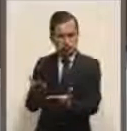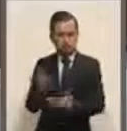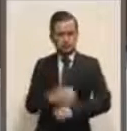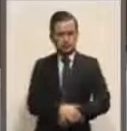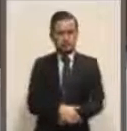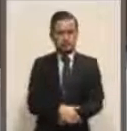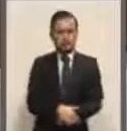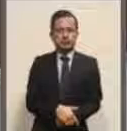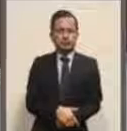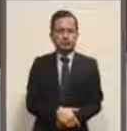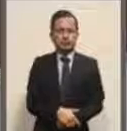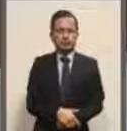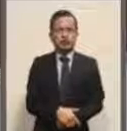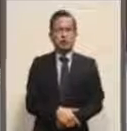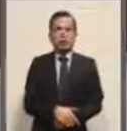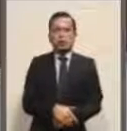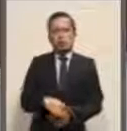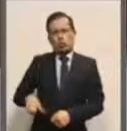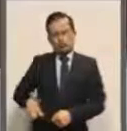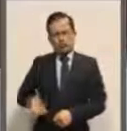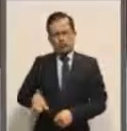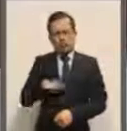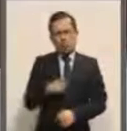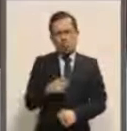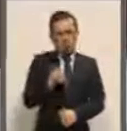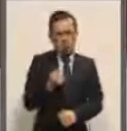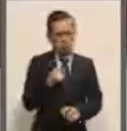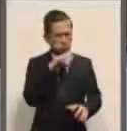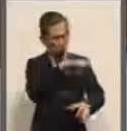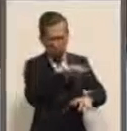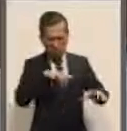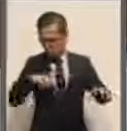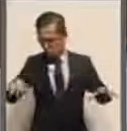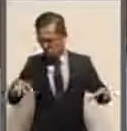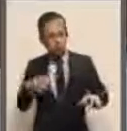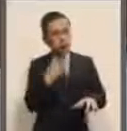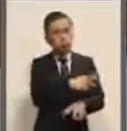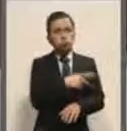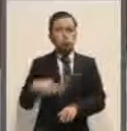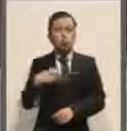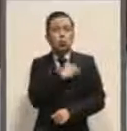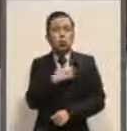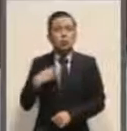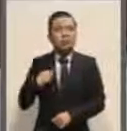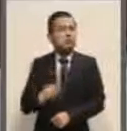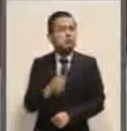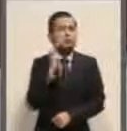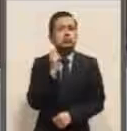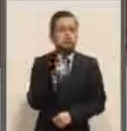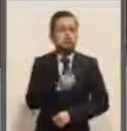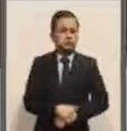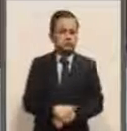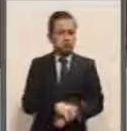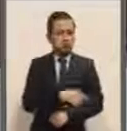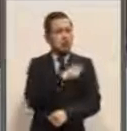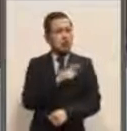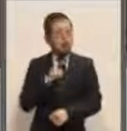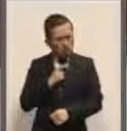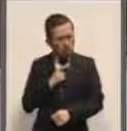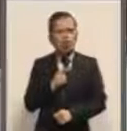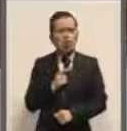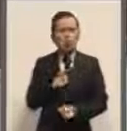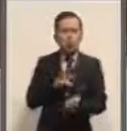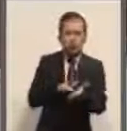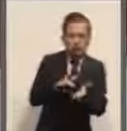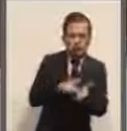Todas las ramas del poder público tienen la obligación positiva de contribuir a la